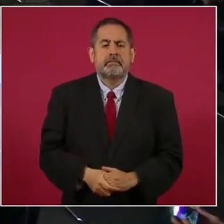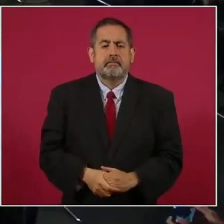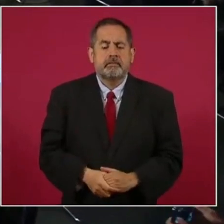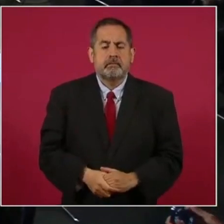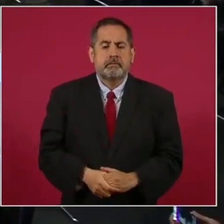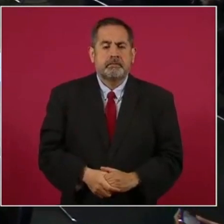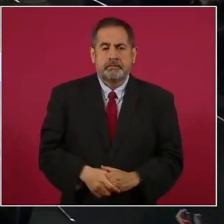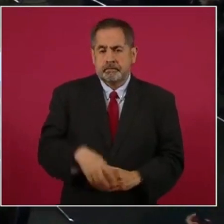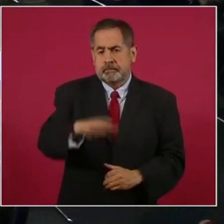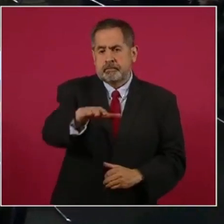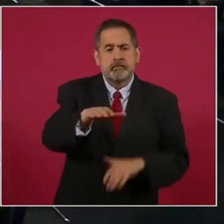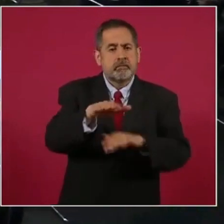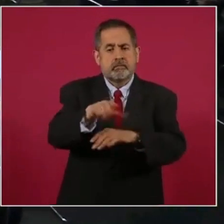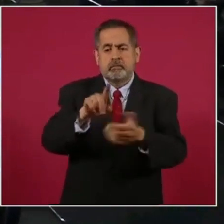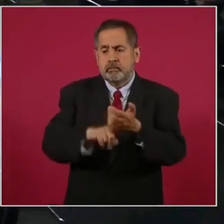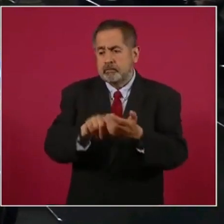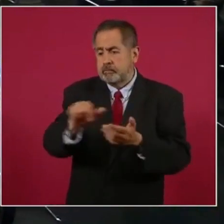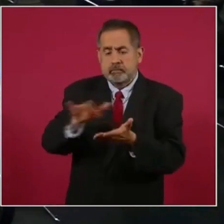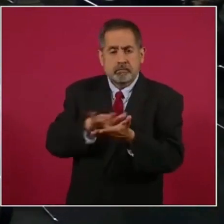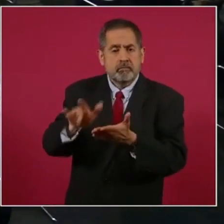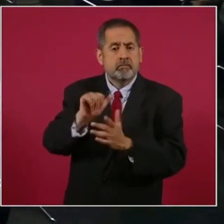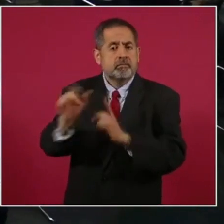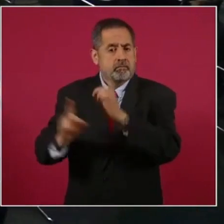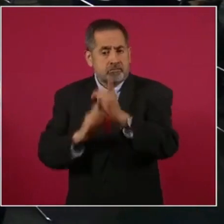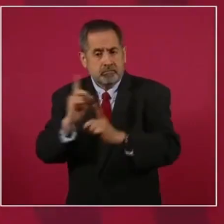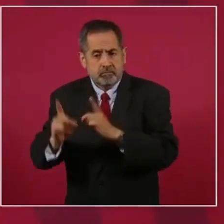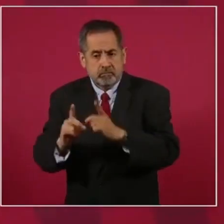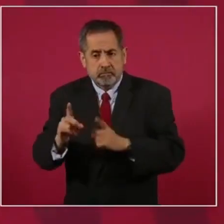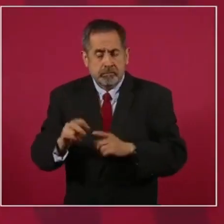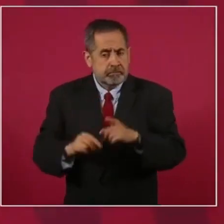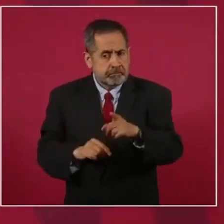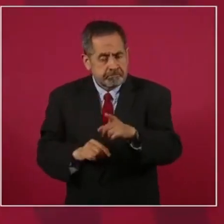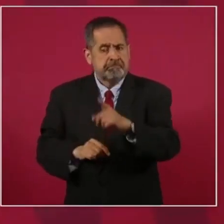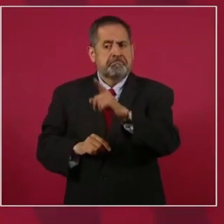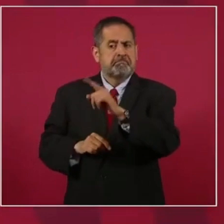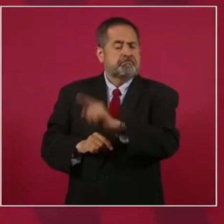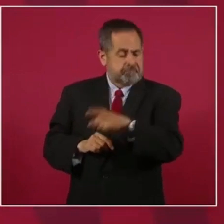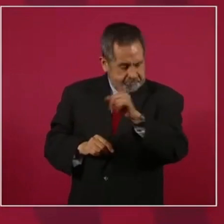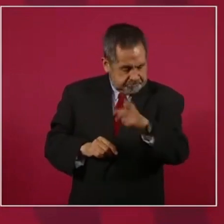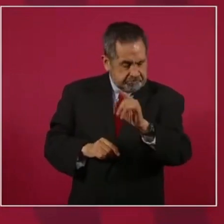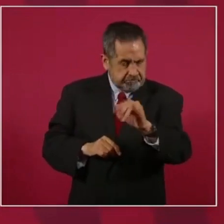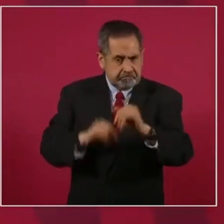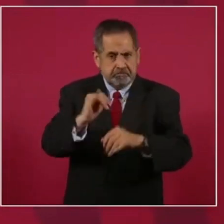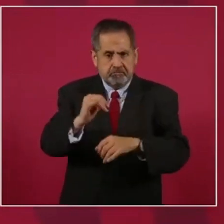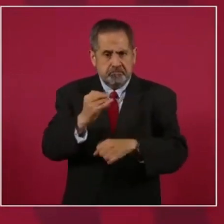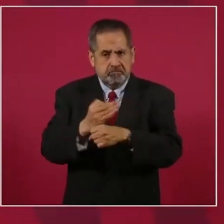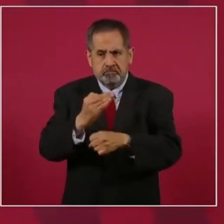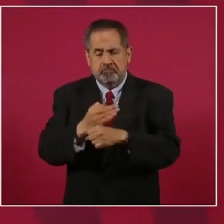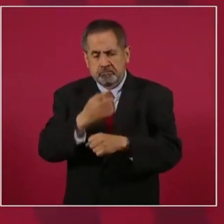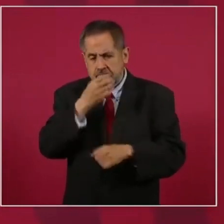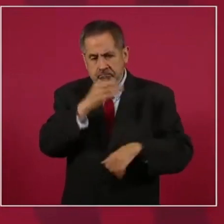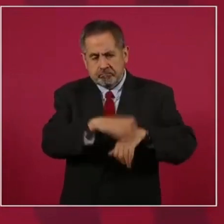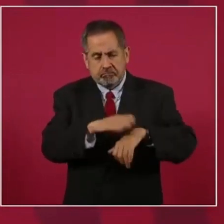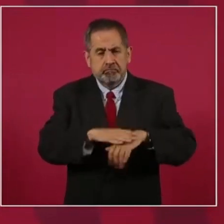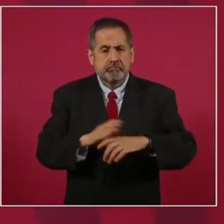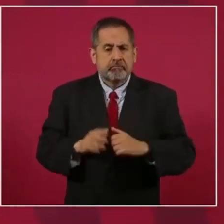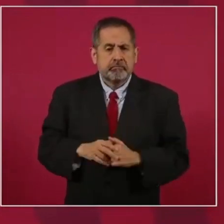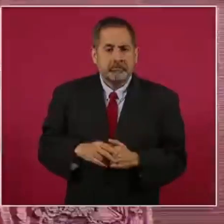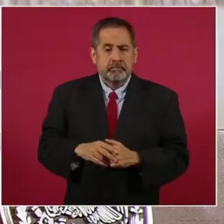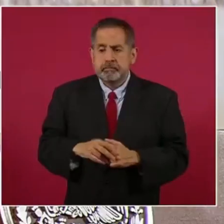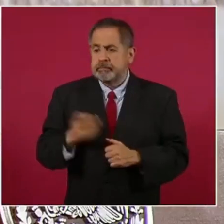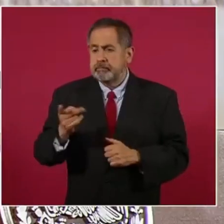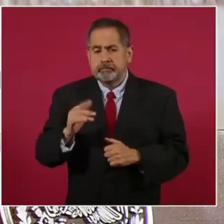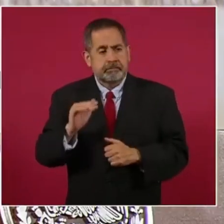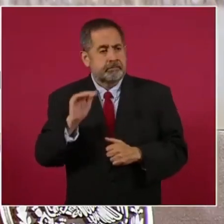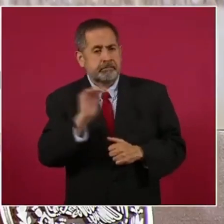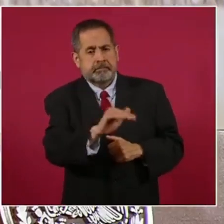Sobre el apoyo para los deportistas, ahora lo vemos. Si se le